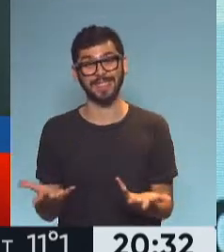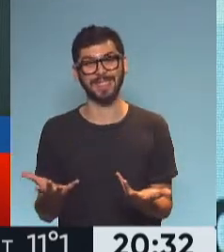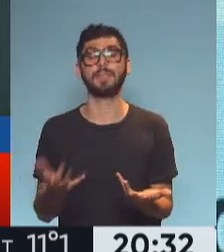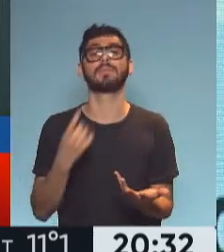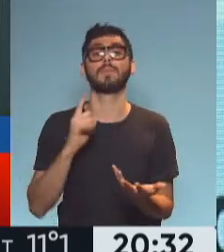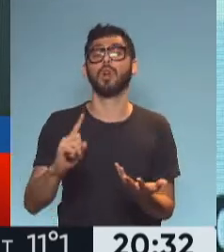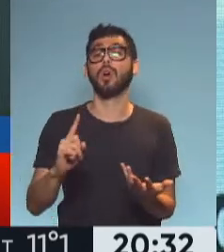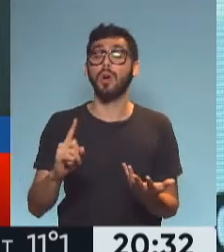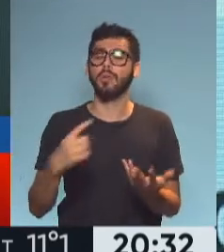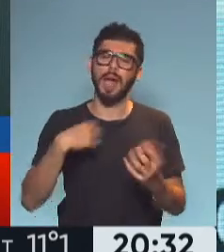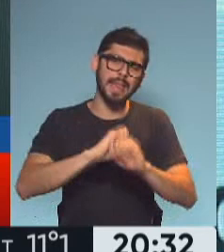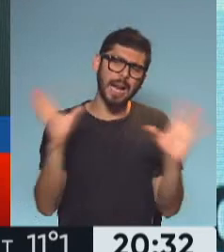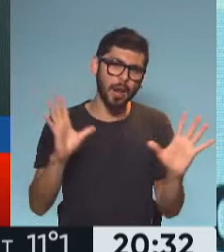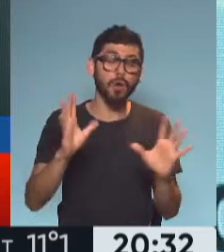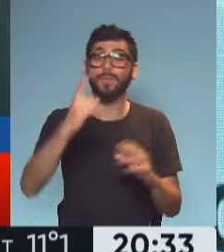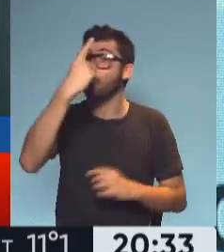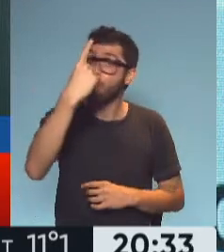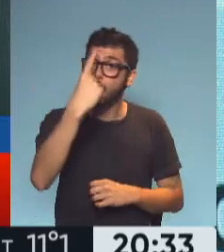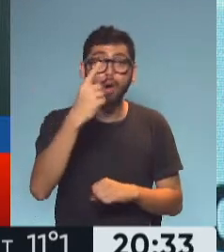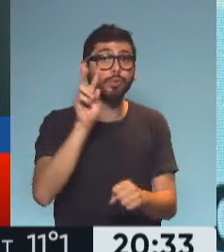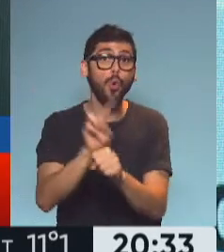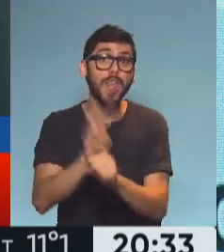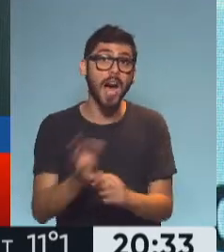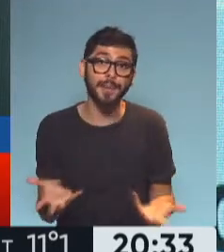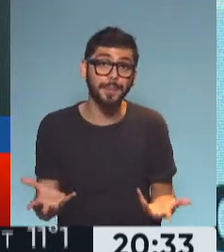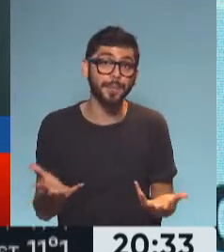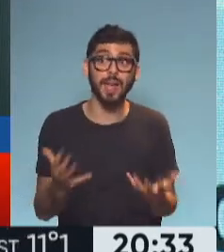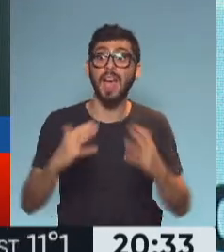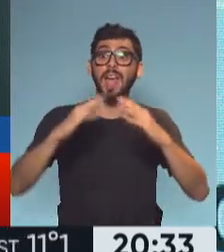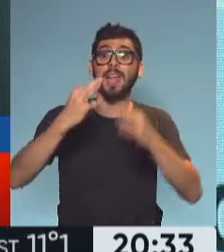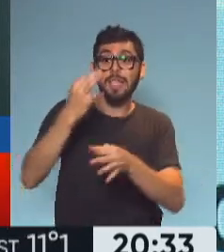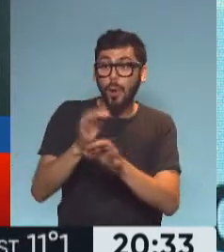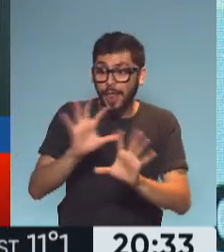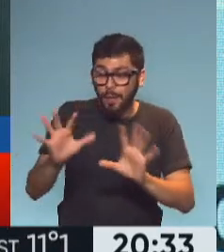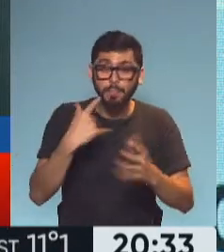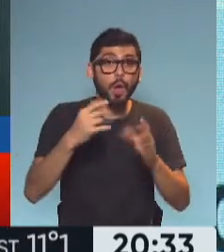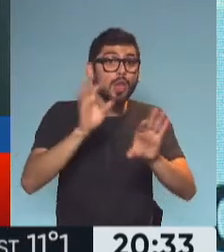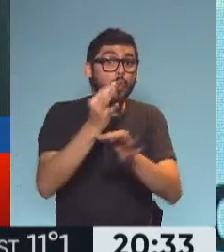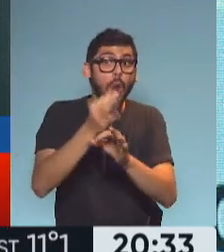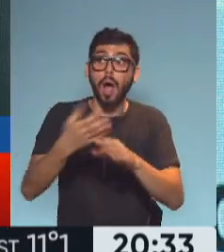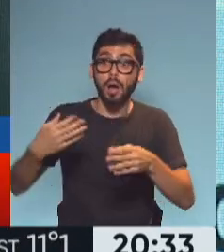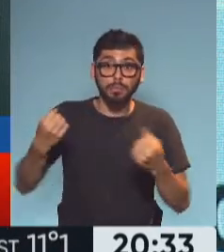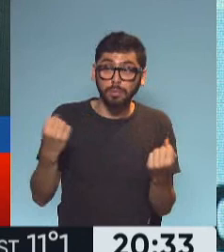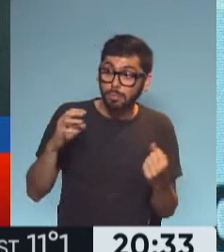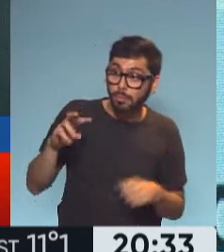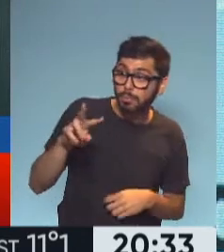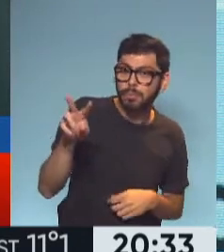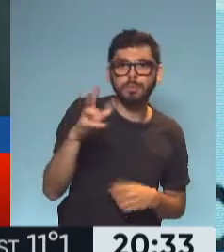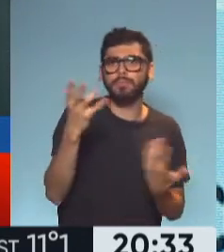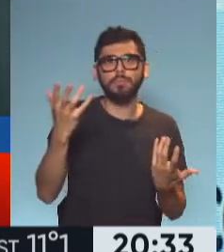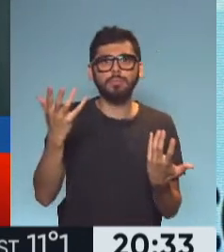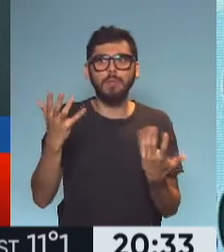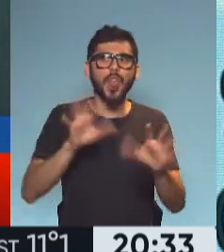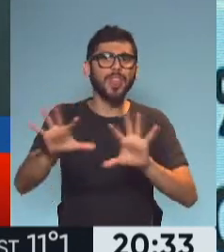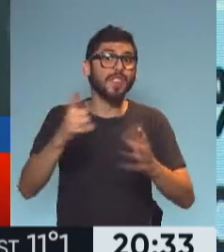cosa que... cuidarse, cuidarse de distanciamiento. Y en el colegio basta pasar por la puerta de un colegio para darse cuenta que no hay